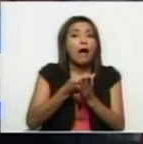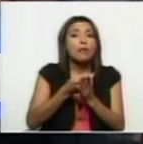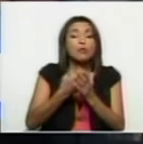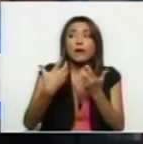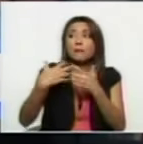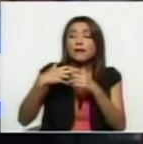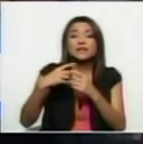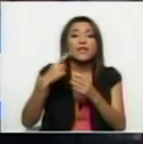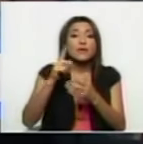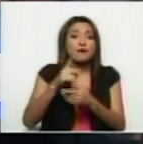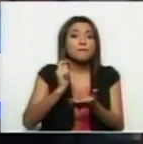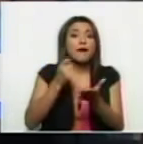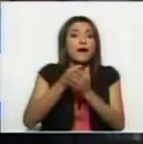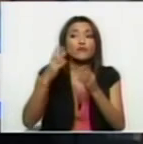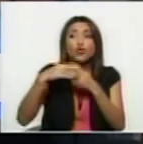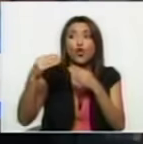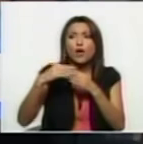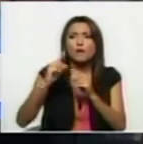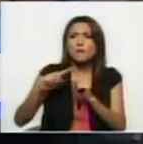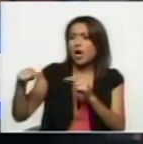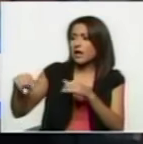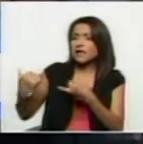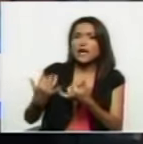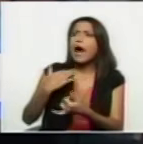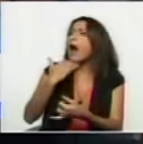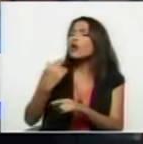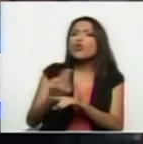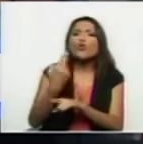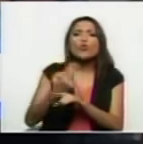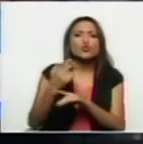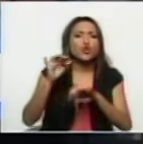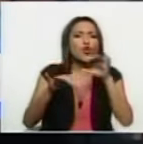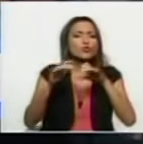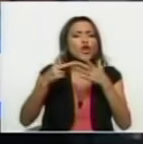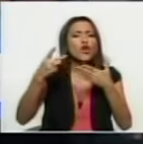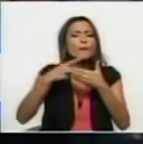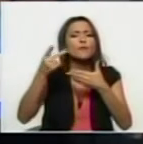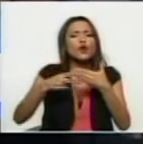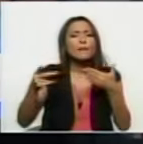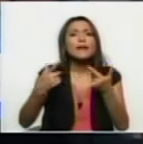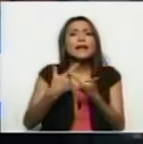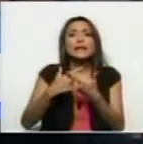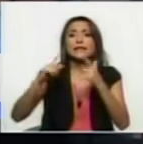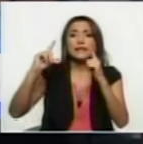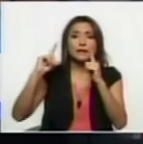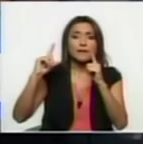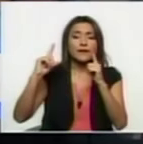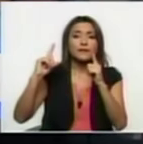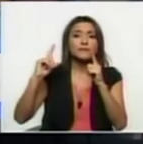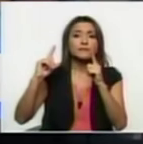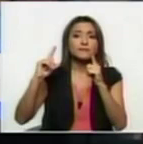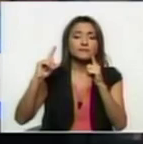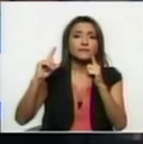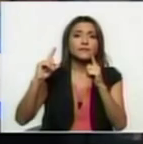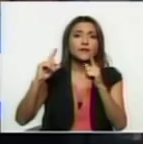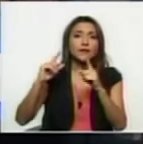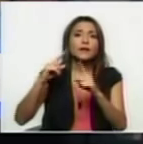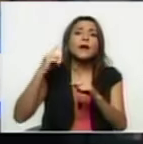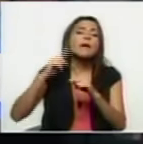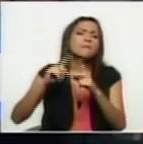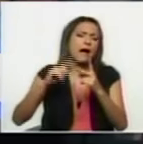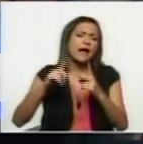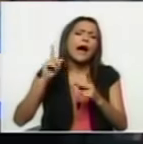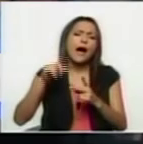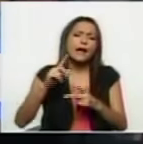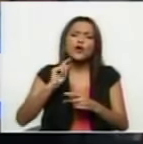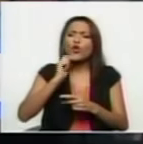extranjeras en dólares. Nosotros aquí utilizamos un software libre que, si bien es hecho, digamos, por personas de todo el mundo, sin embargo, viene con su código